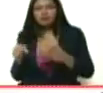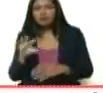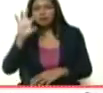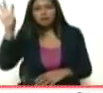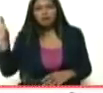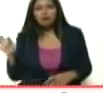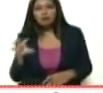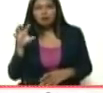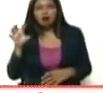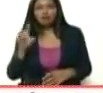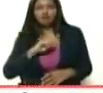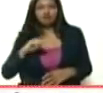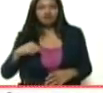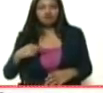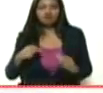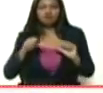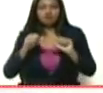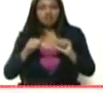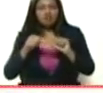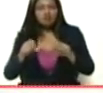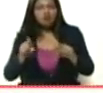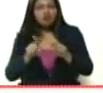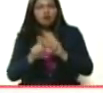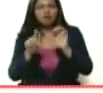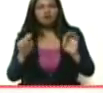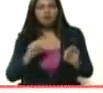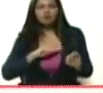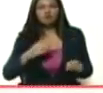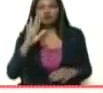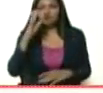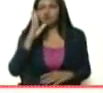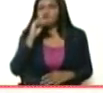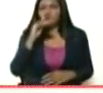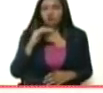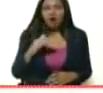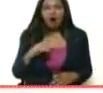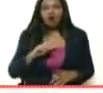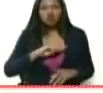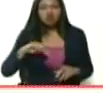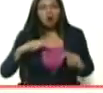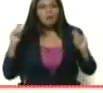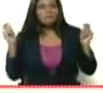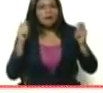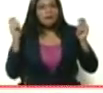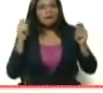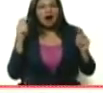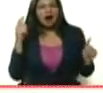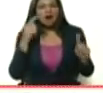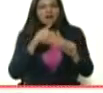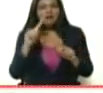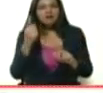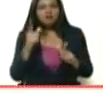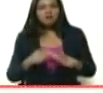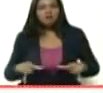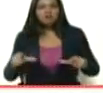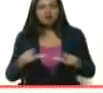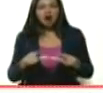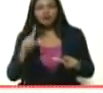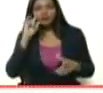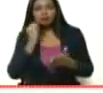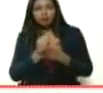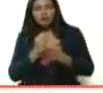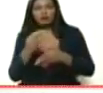de nuestro continente y que sin duda alguna nos coloca a la vanguardia y en el primer lugar de pruebas realizadas para